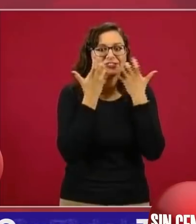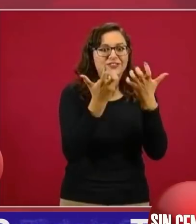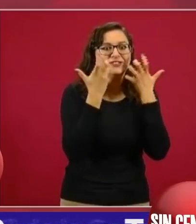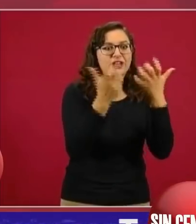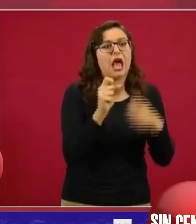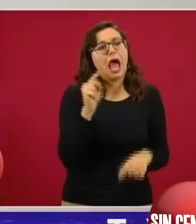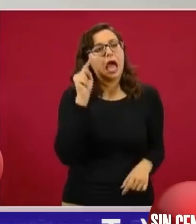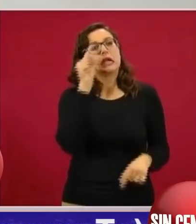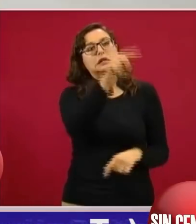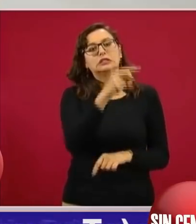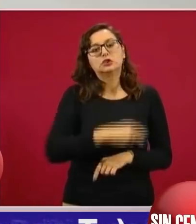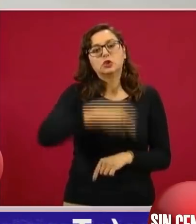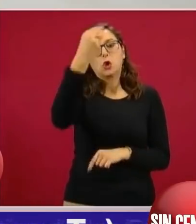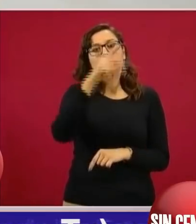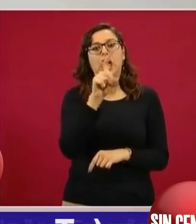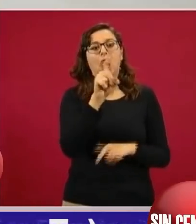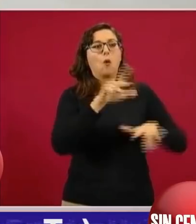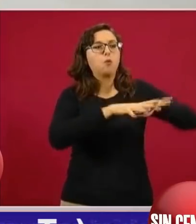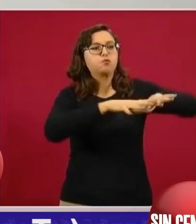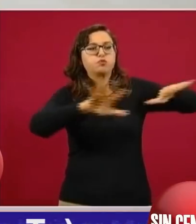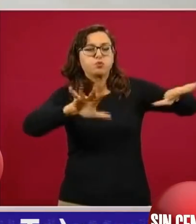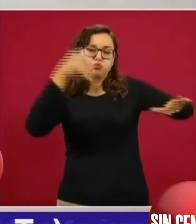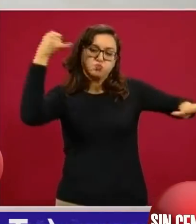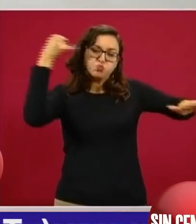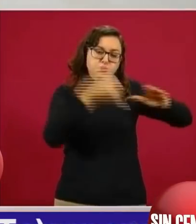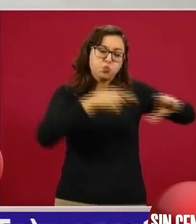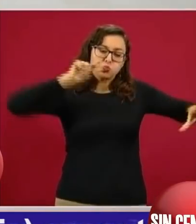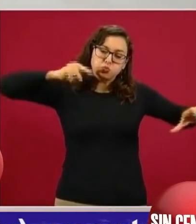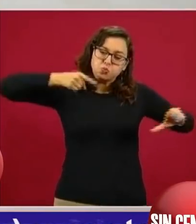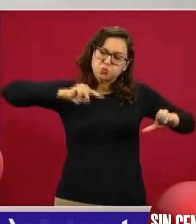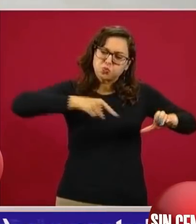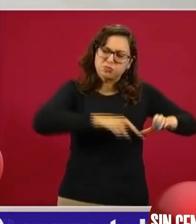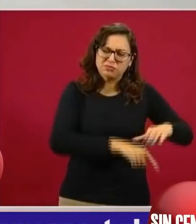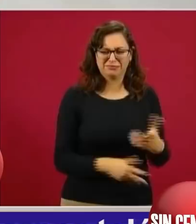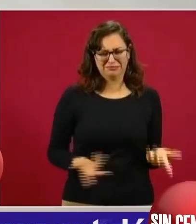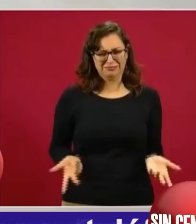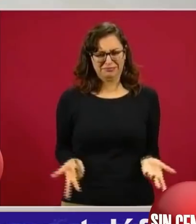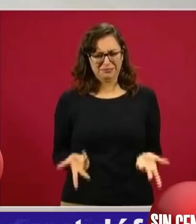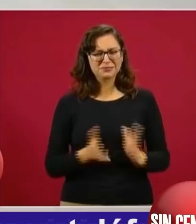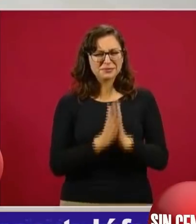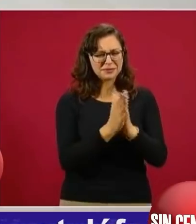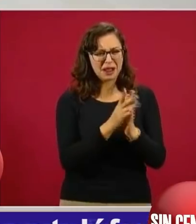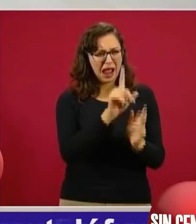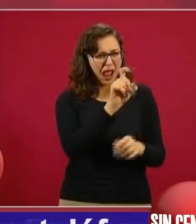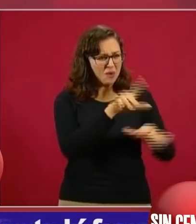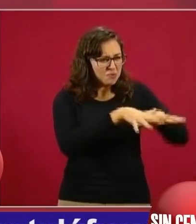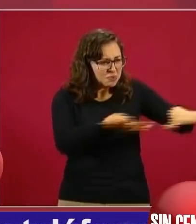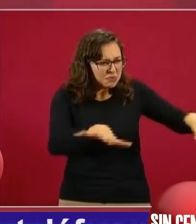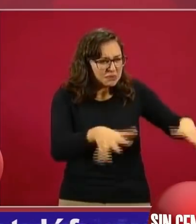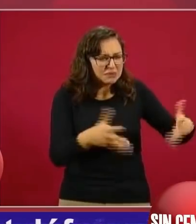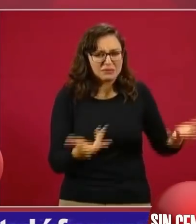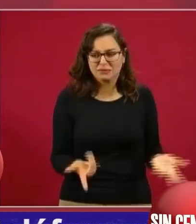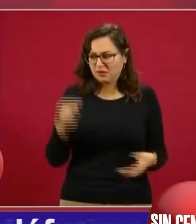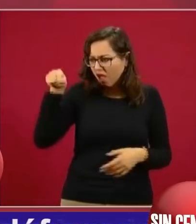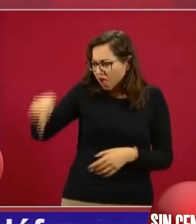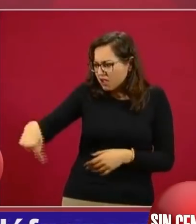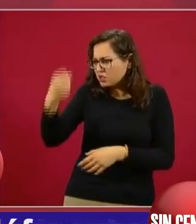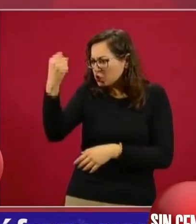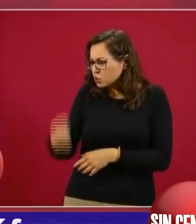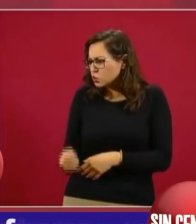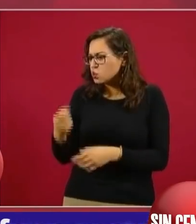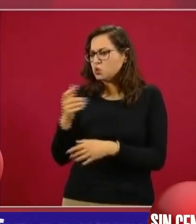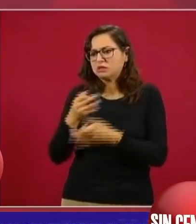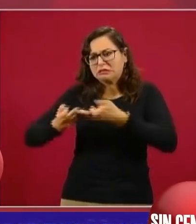inversión. Cuando el petróleo está en el sureste, está en tierra, en agua somera, entonces ahí